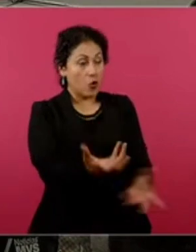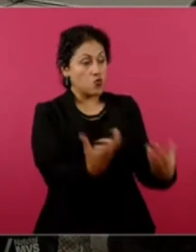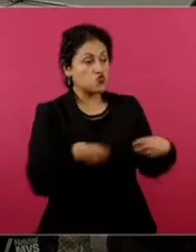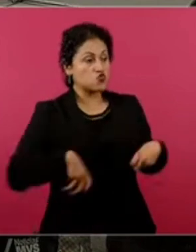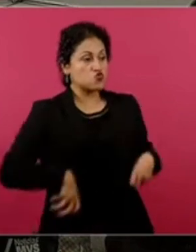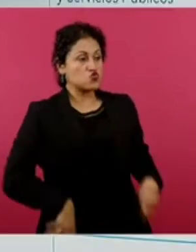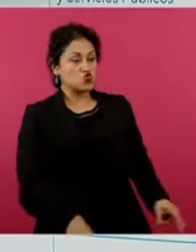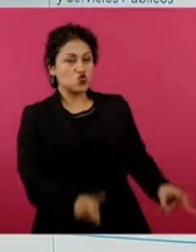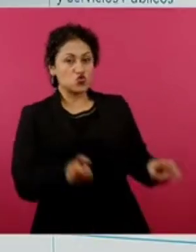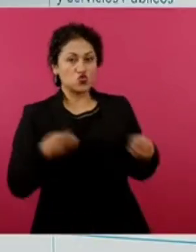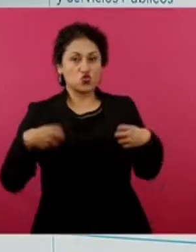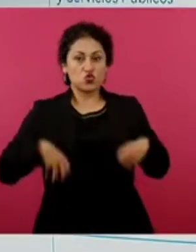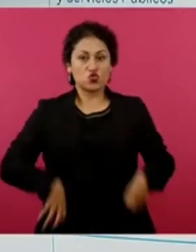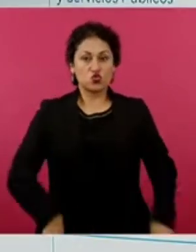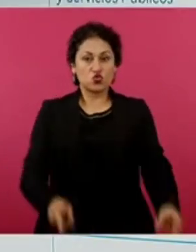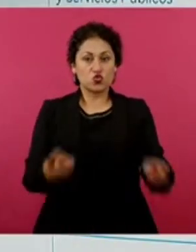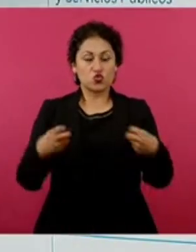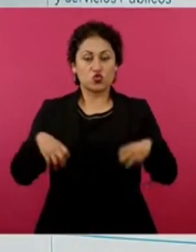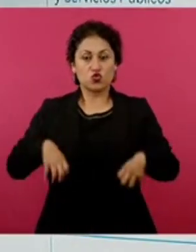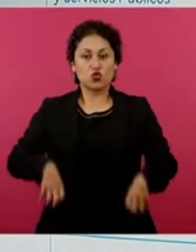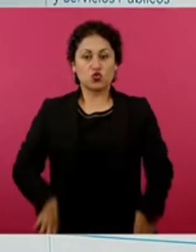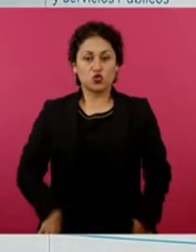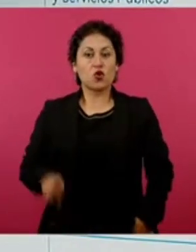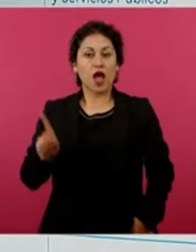de la transparencia, de la anticorrupción,